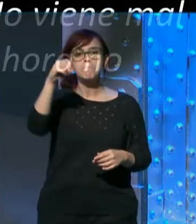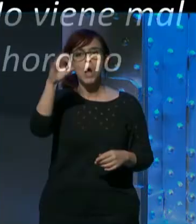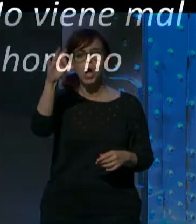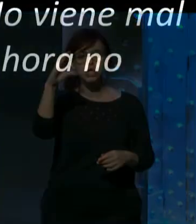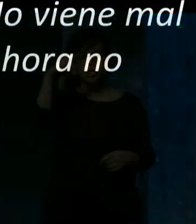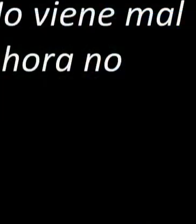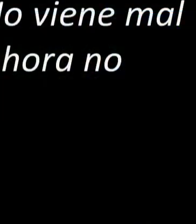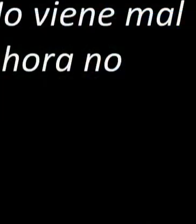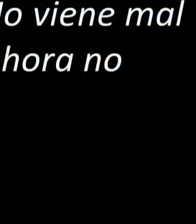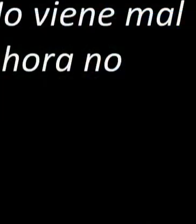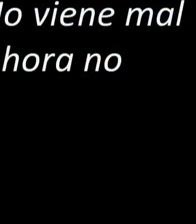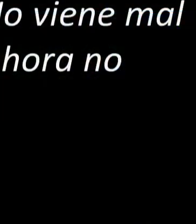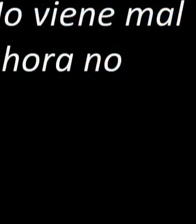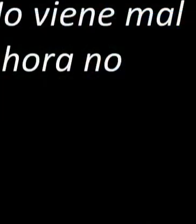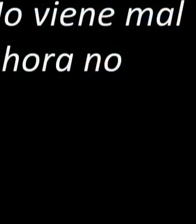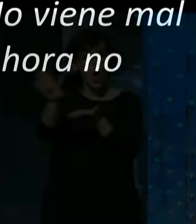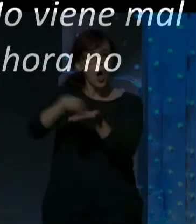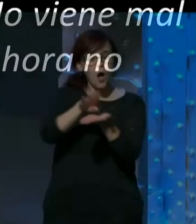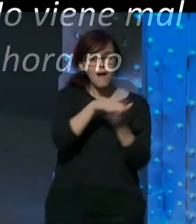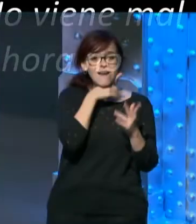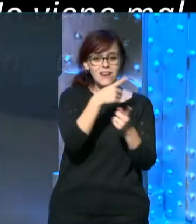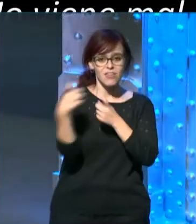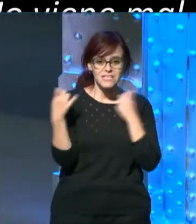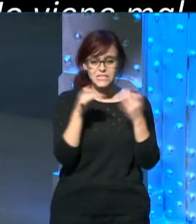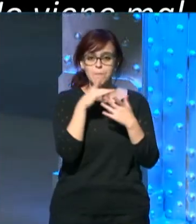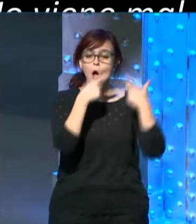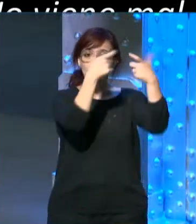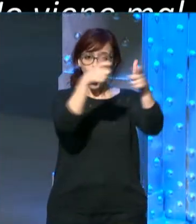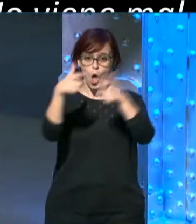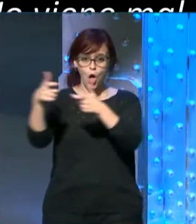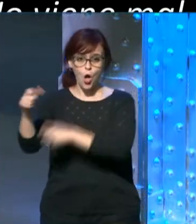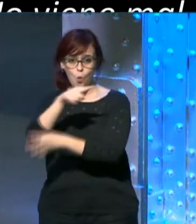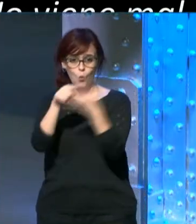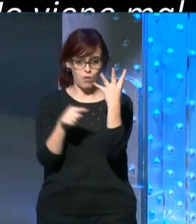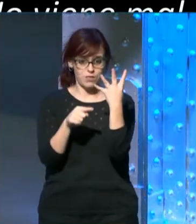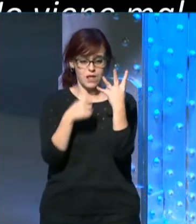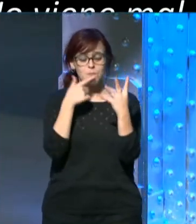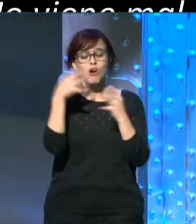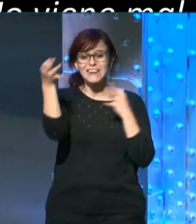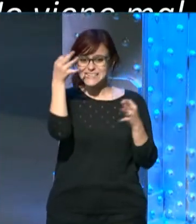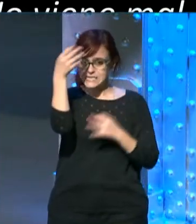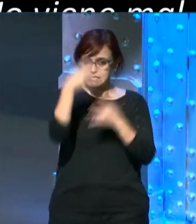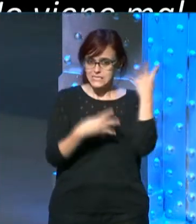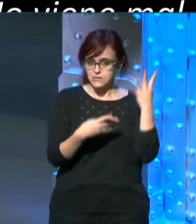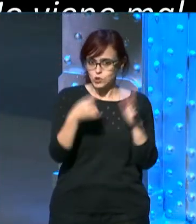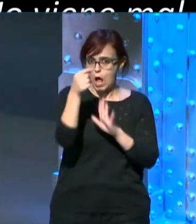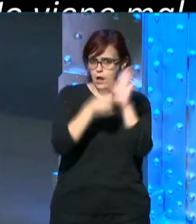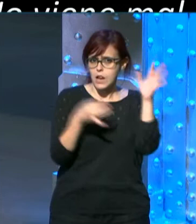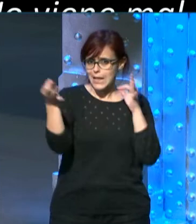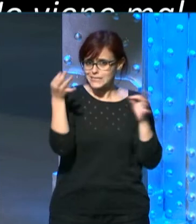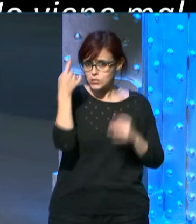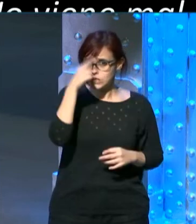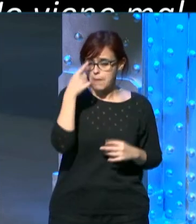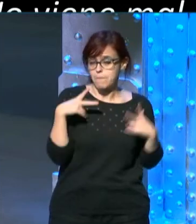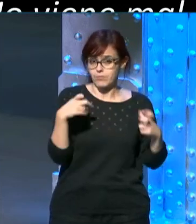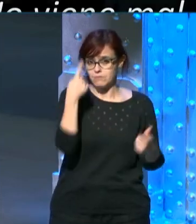agrupa los requisitos, las necesidades o el trabajo que tienes que hacer en 4 bloques. Hay unos requisitos que todo el mundo sabe que sí o sí tienen que estar, porque si no, pues